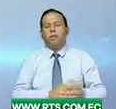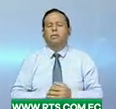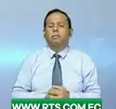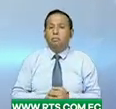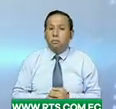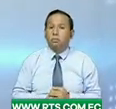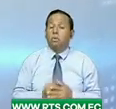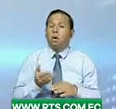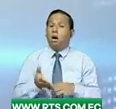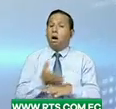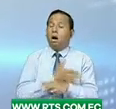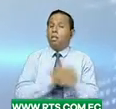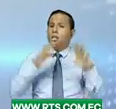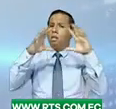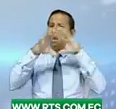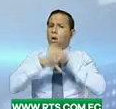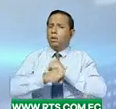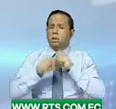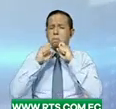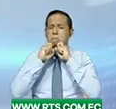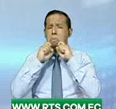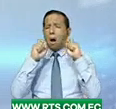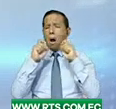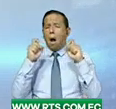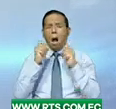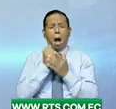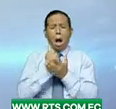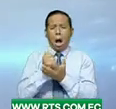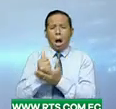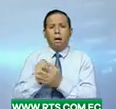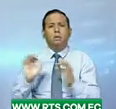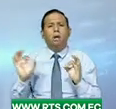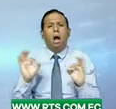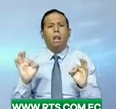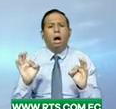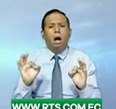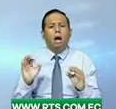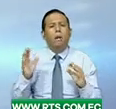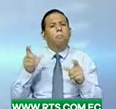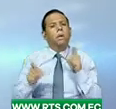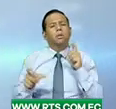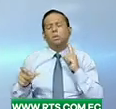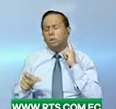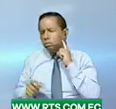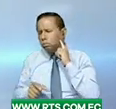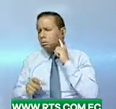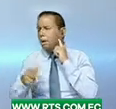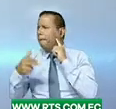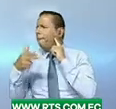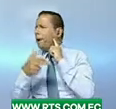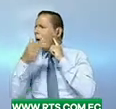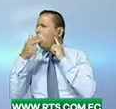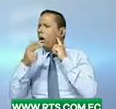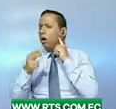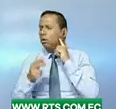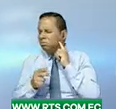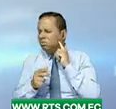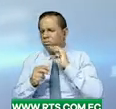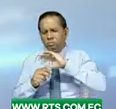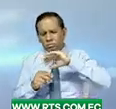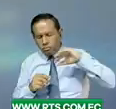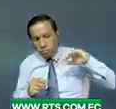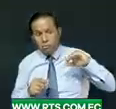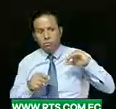Esa noche no hubo gritos, nadie pidió ayuda. Recuerdan que solo escucharon la detonación del arma de fuego y al salir hasta